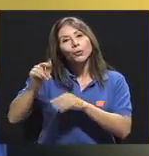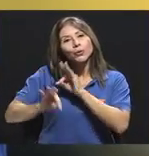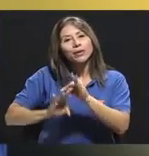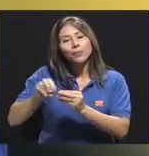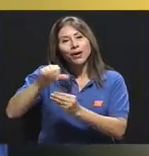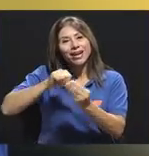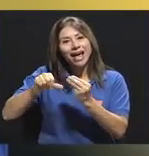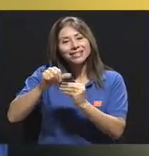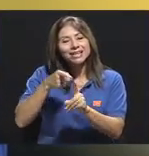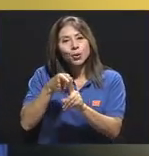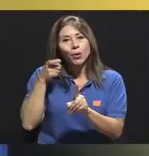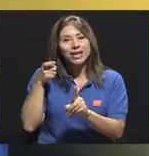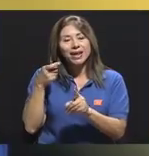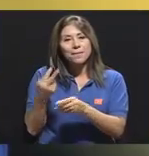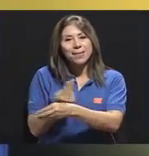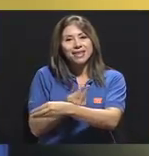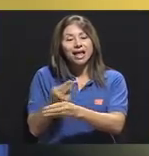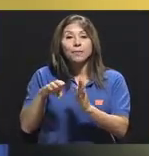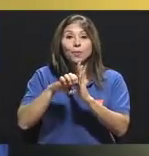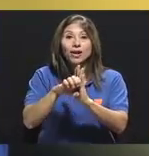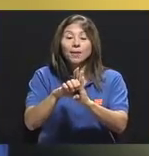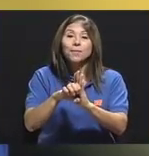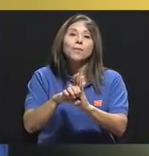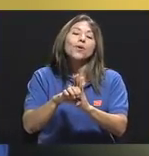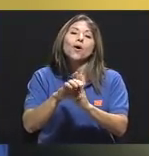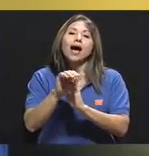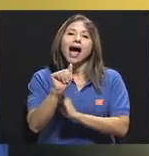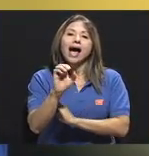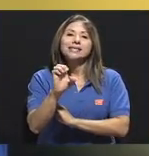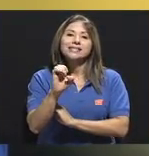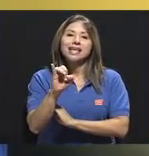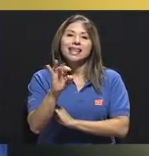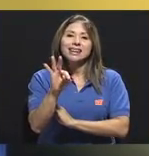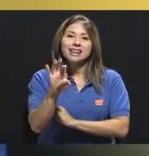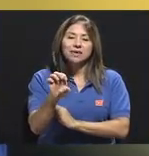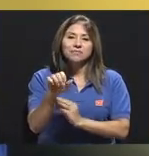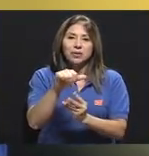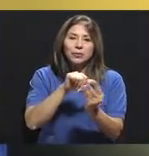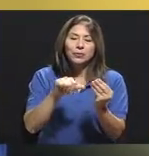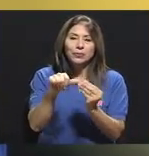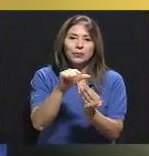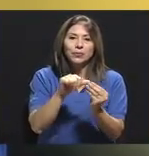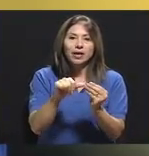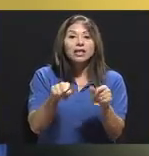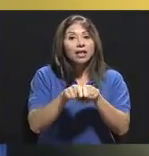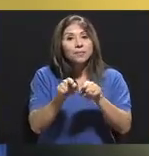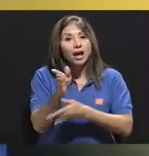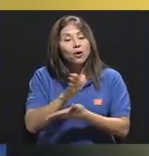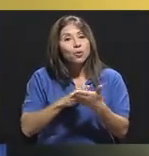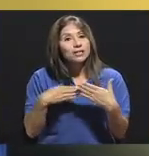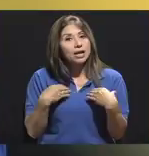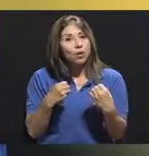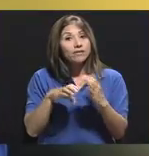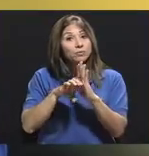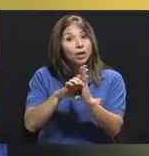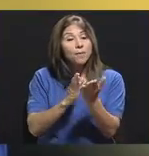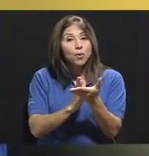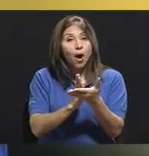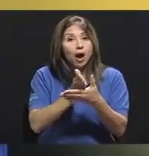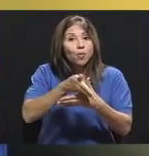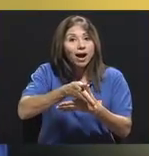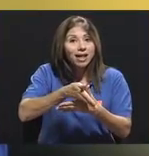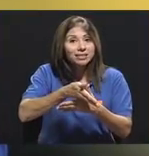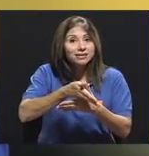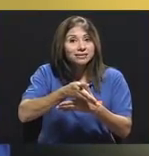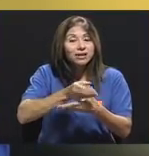las los aceites este y por ejemplo grasas muy saludables como hablamos del aguacate o una las